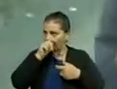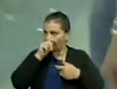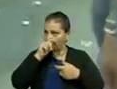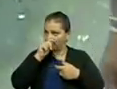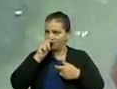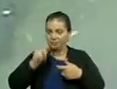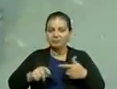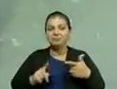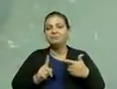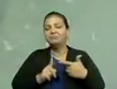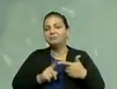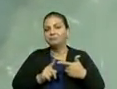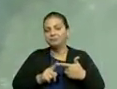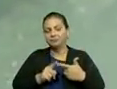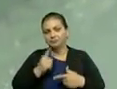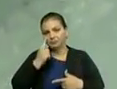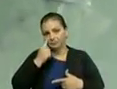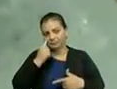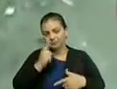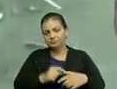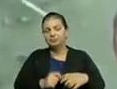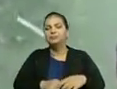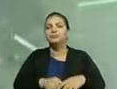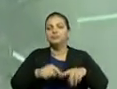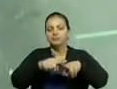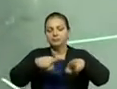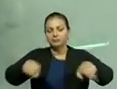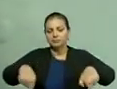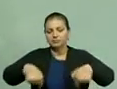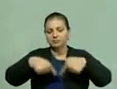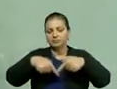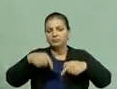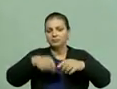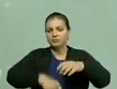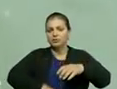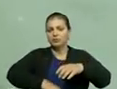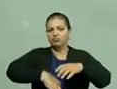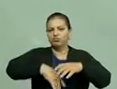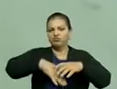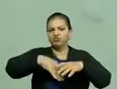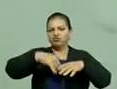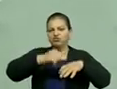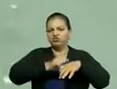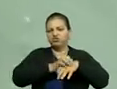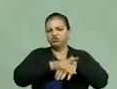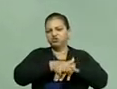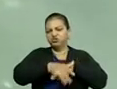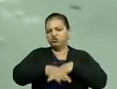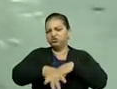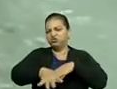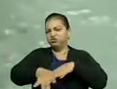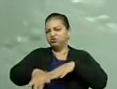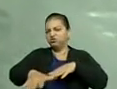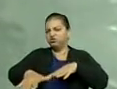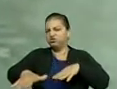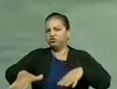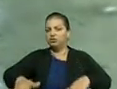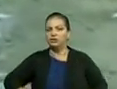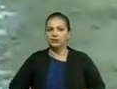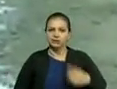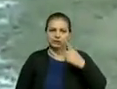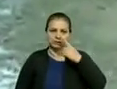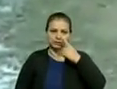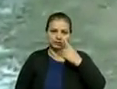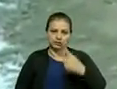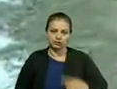Esta es una parte. Esta es una punta del iceberg. ¿Cómo es del iceberg? ¿Qué se dice? Del iceberg. Es una punta